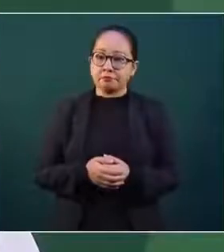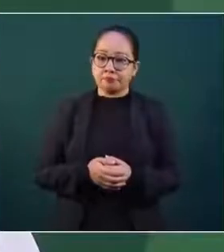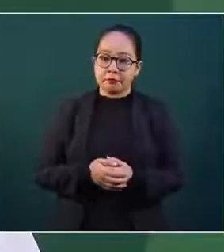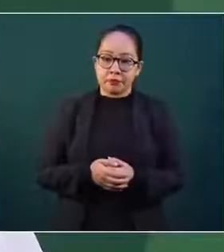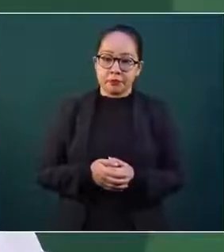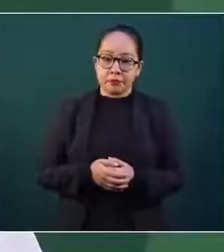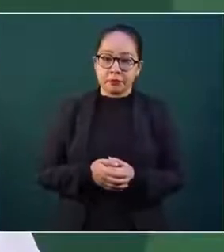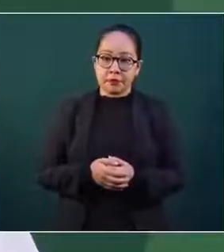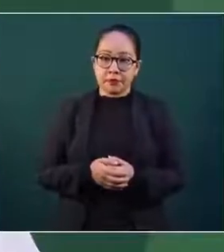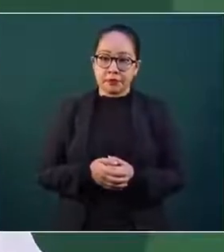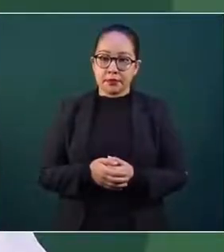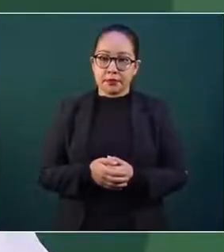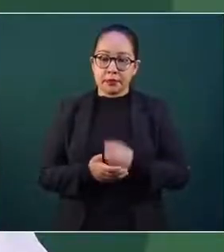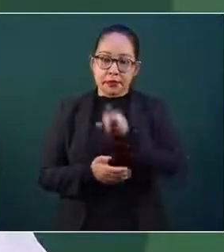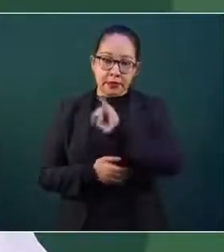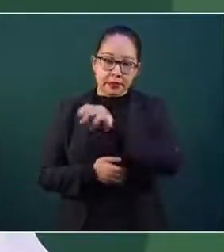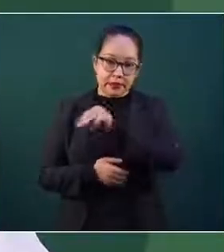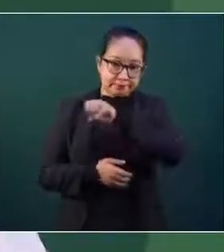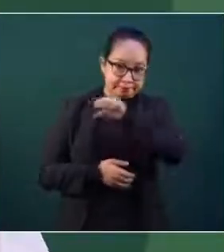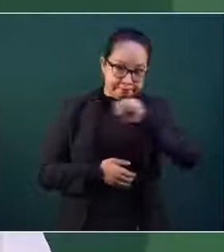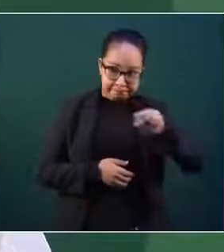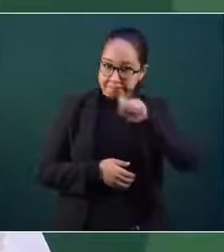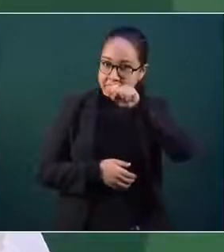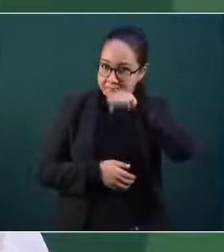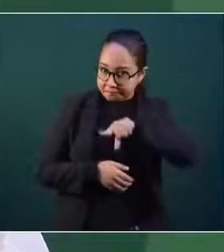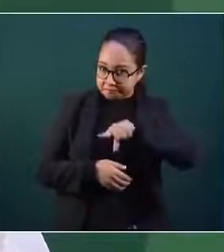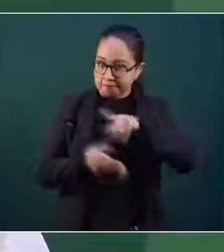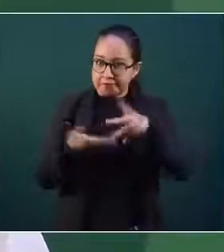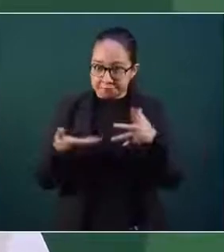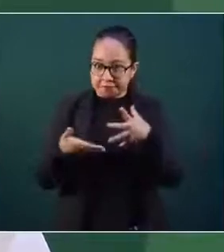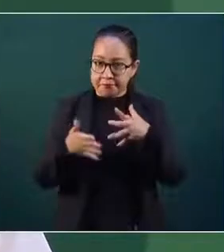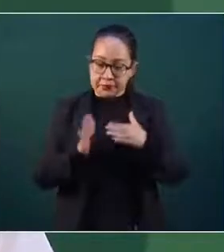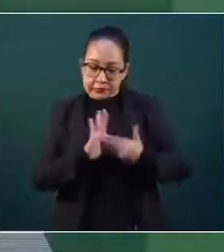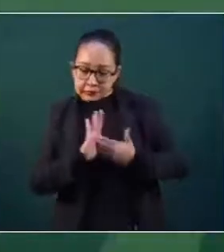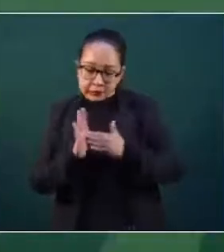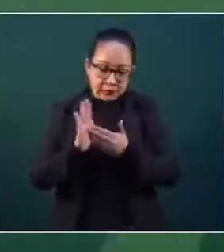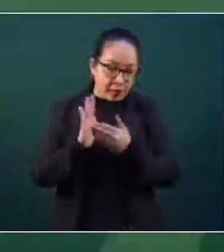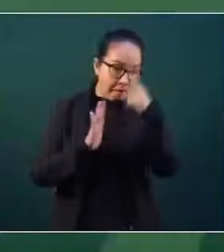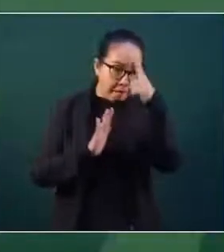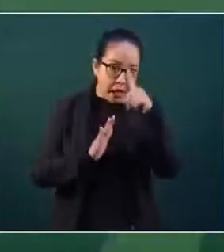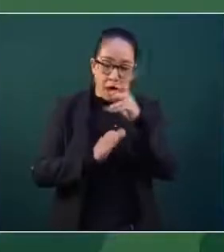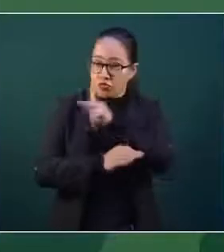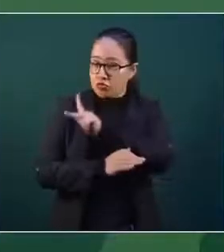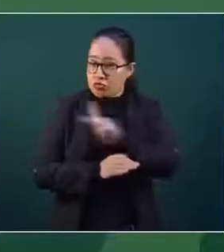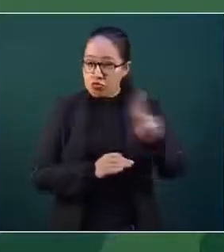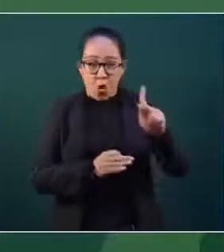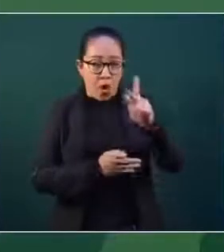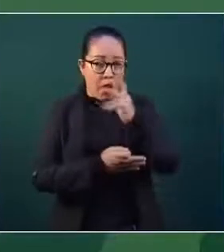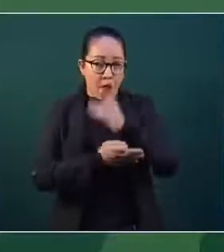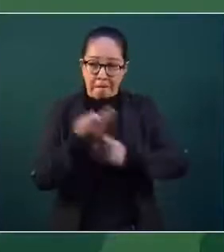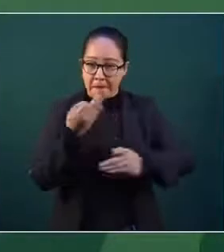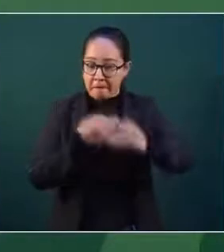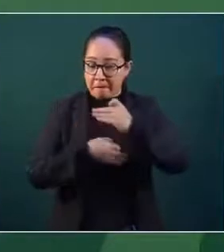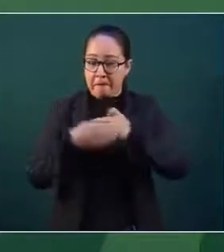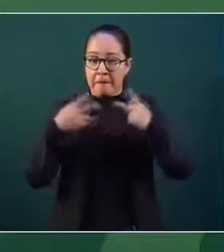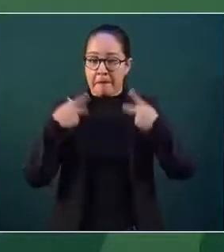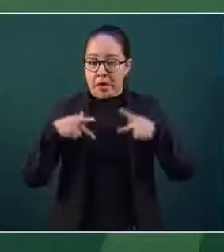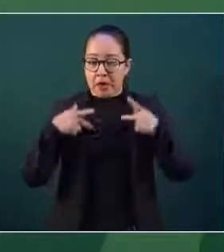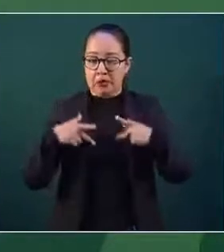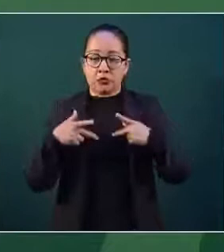para avanzar con la misma estrategia de vacunar a todos los mayores de 100